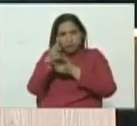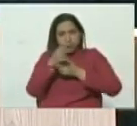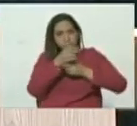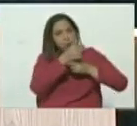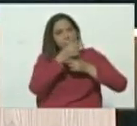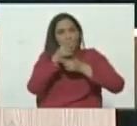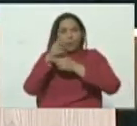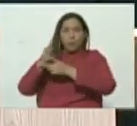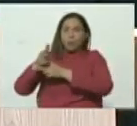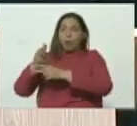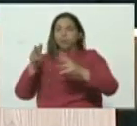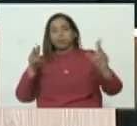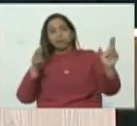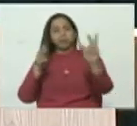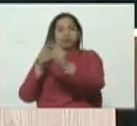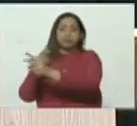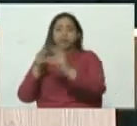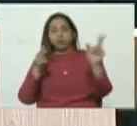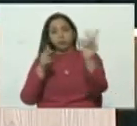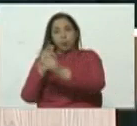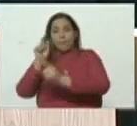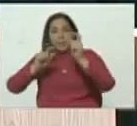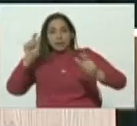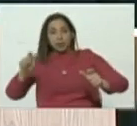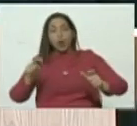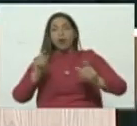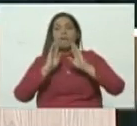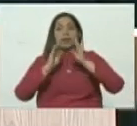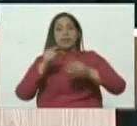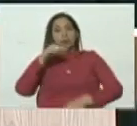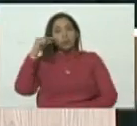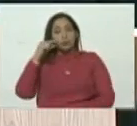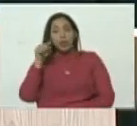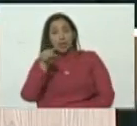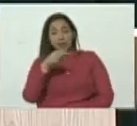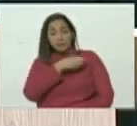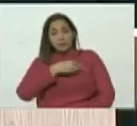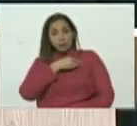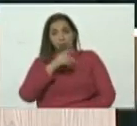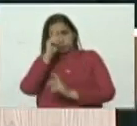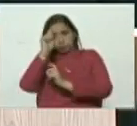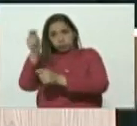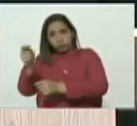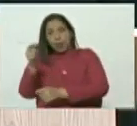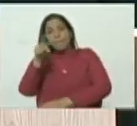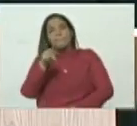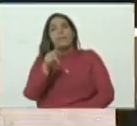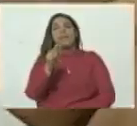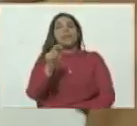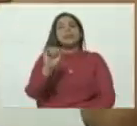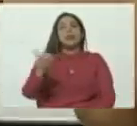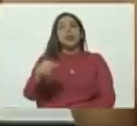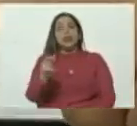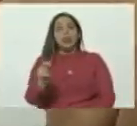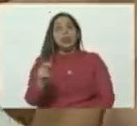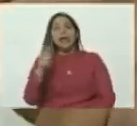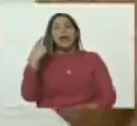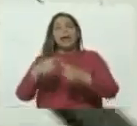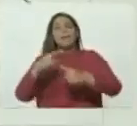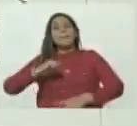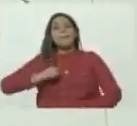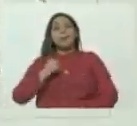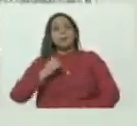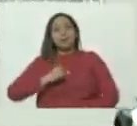la avenida Sucre. Esa era la misión que tenían encomendado estos ex PTJ, ex policía metropolitana, con